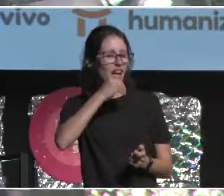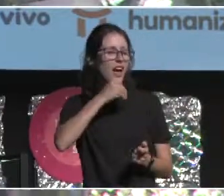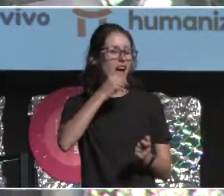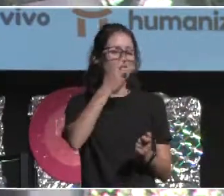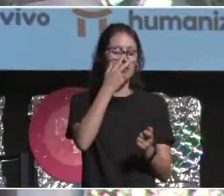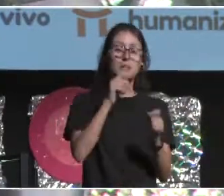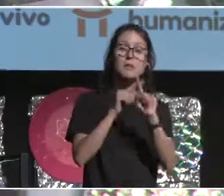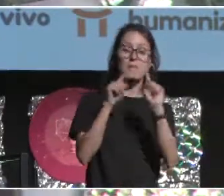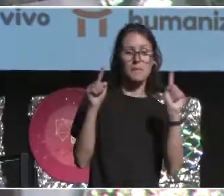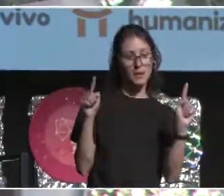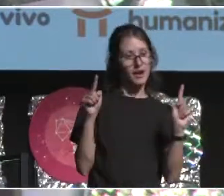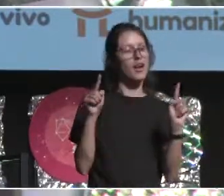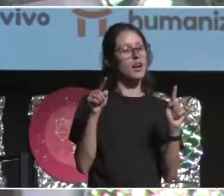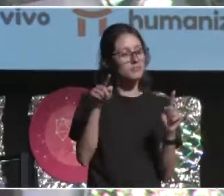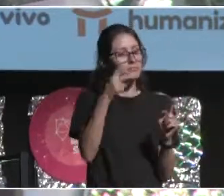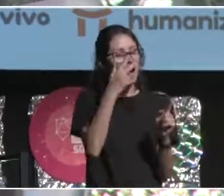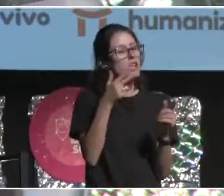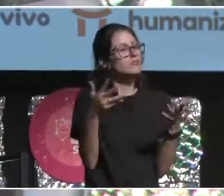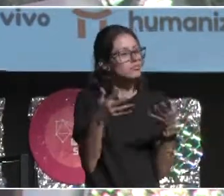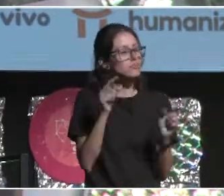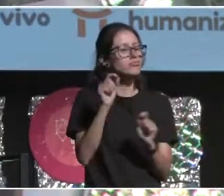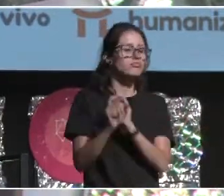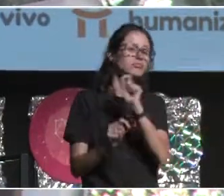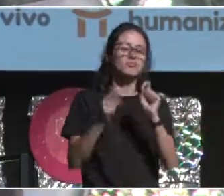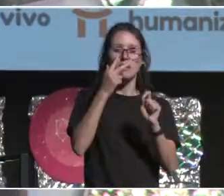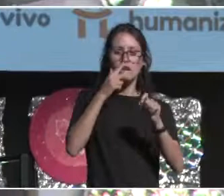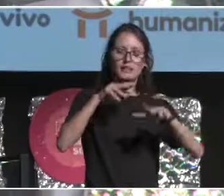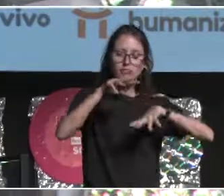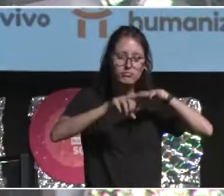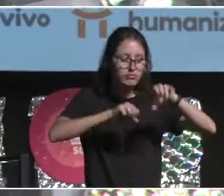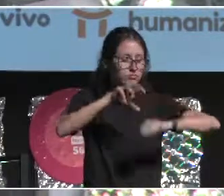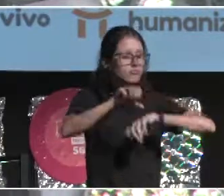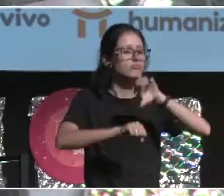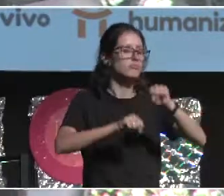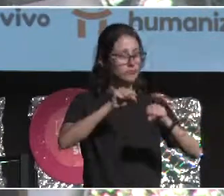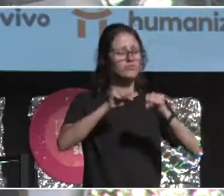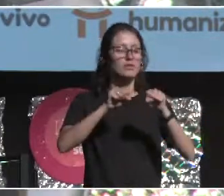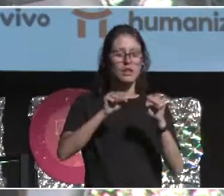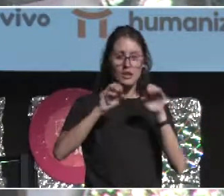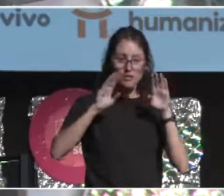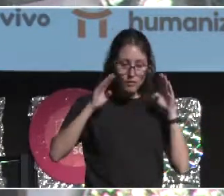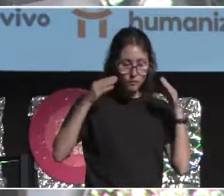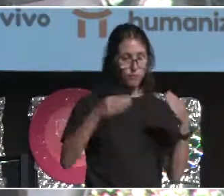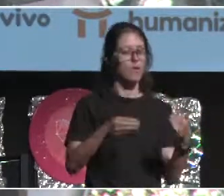recibiendo o el aprendizaje también allá es más enfocado en temas de desarrollos